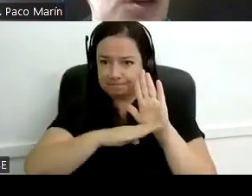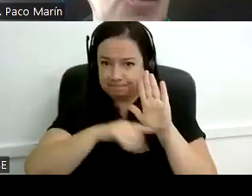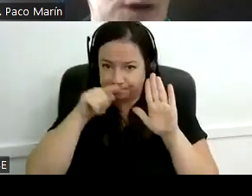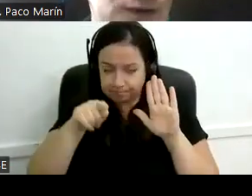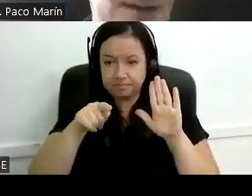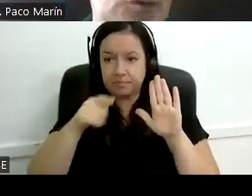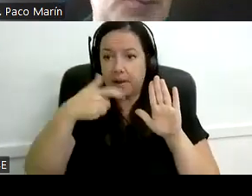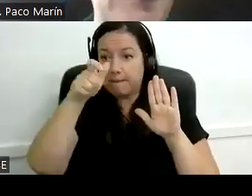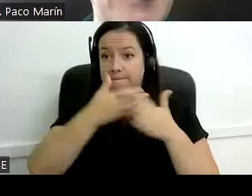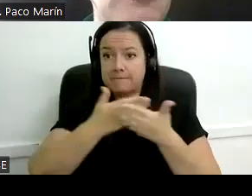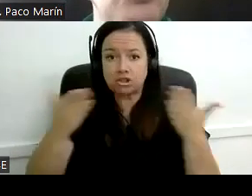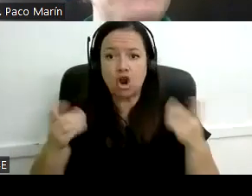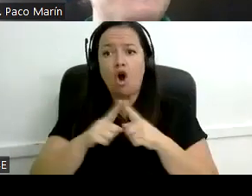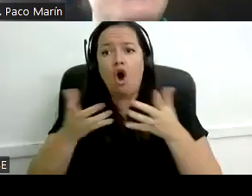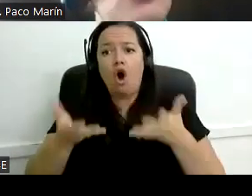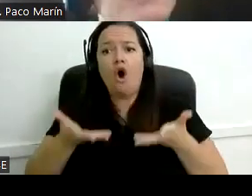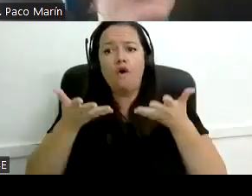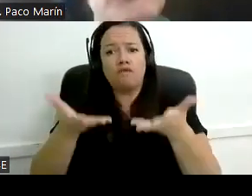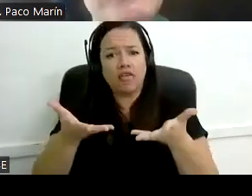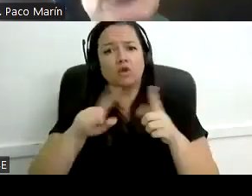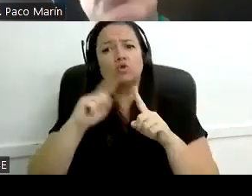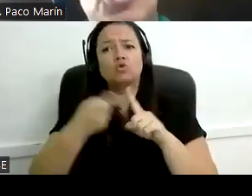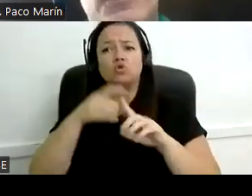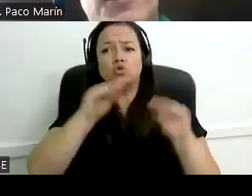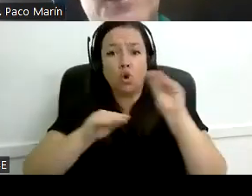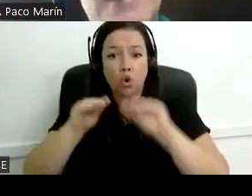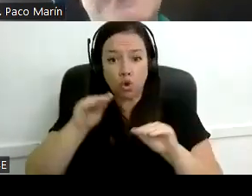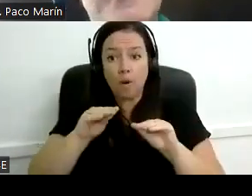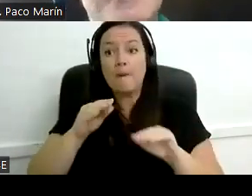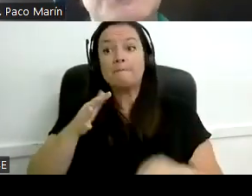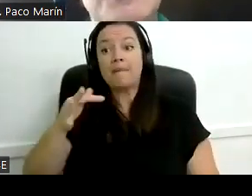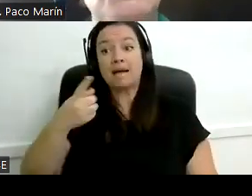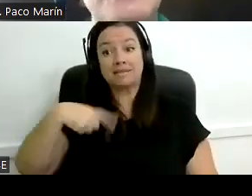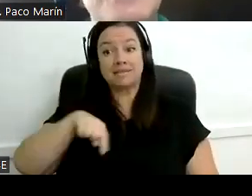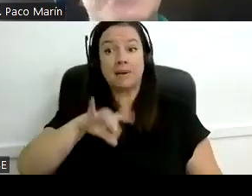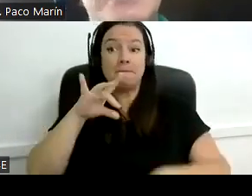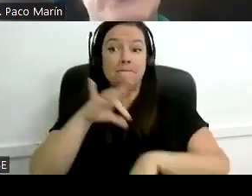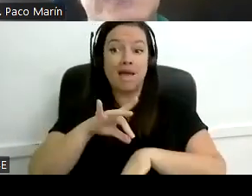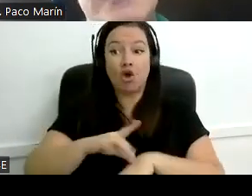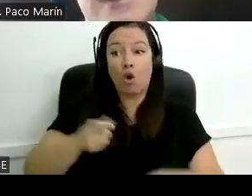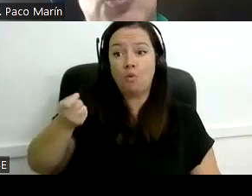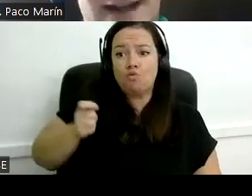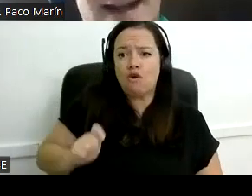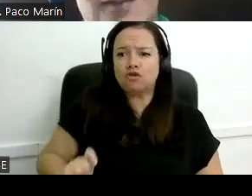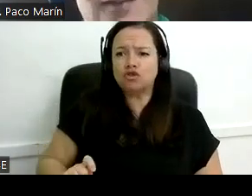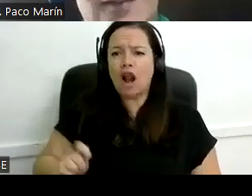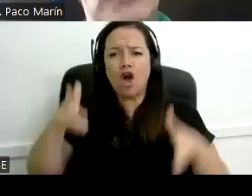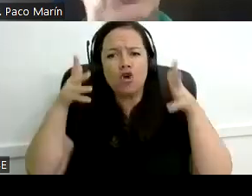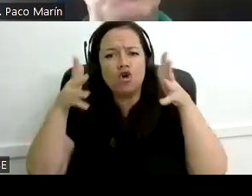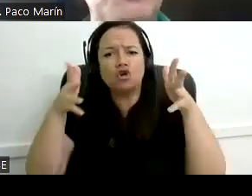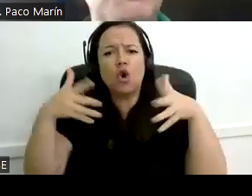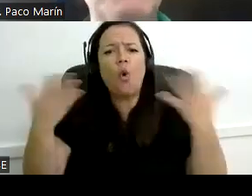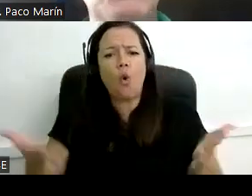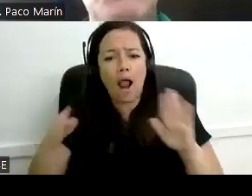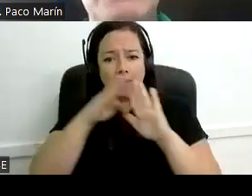cualquier persona, lo que deberíamos plantearnos y lo que deberíamos plantear los profesionales de la salud a la hora de aconsejar a esa persona.